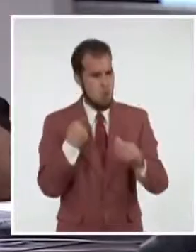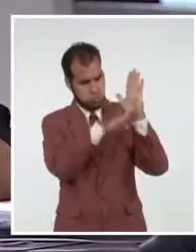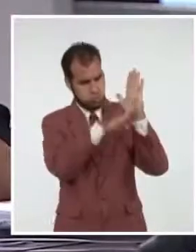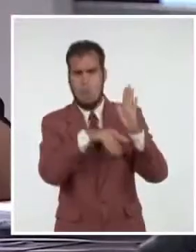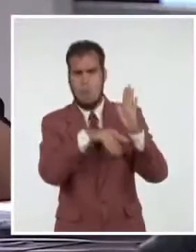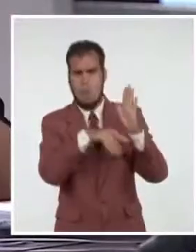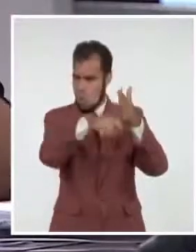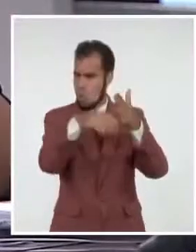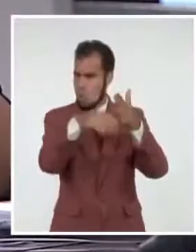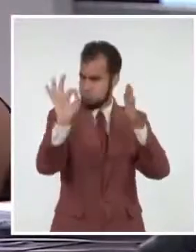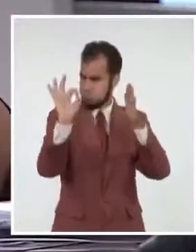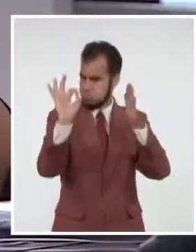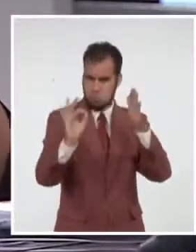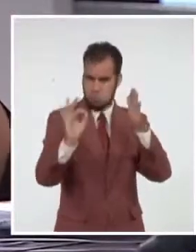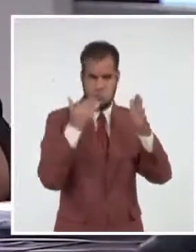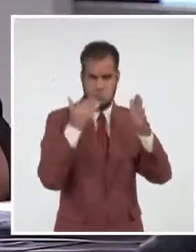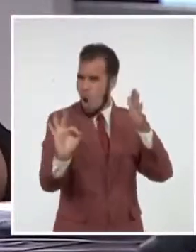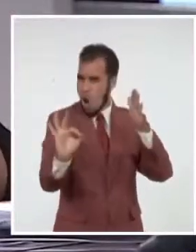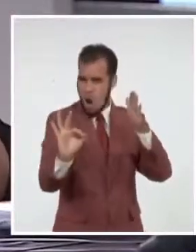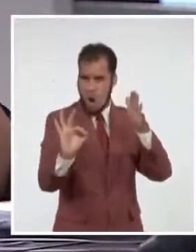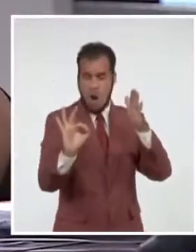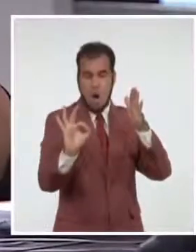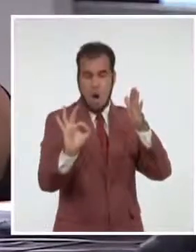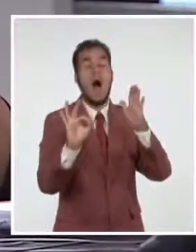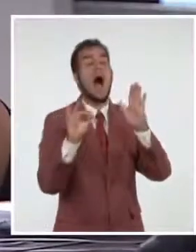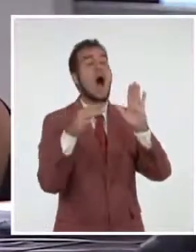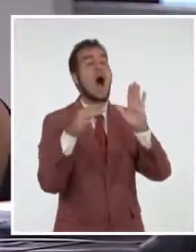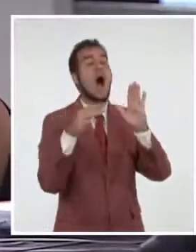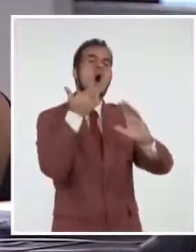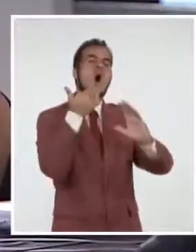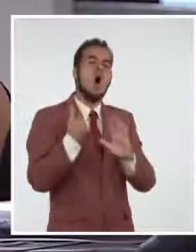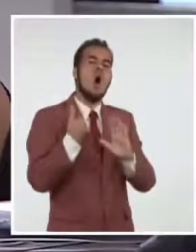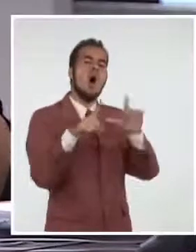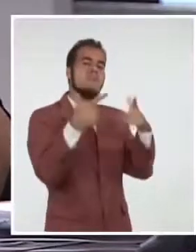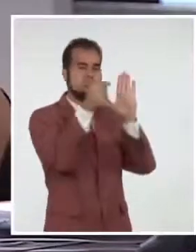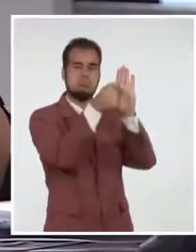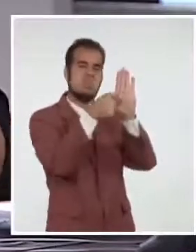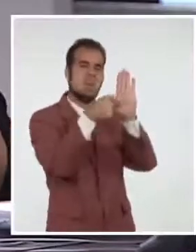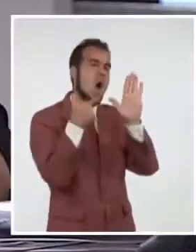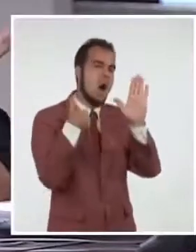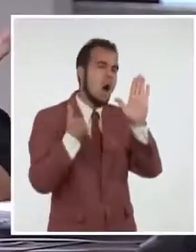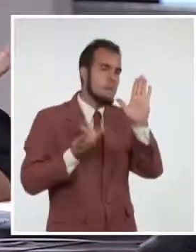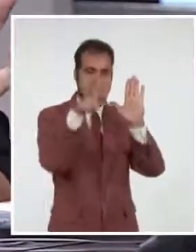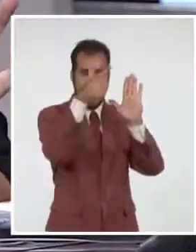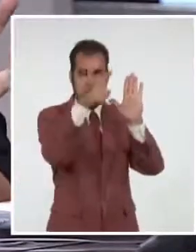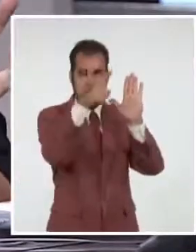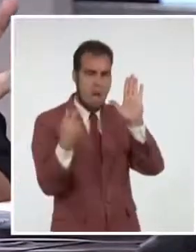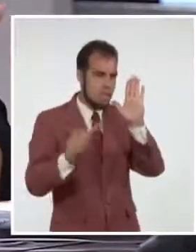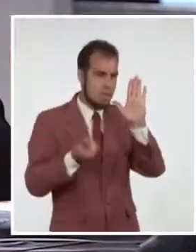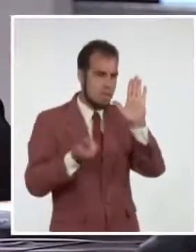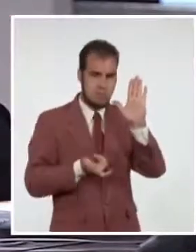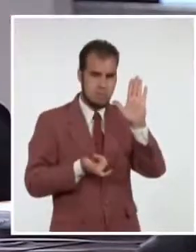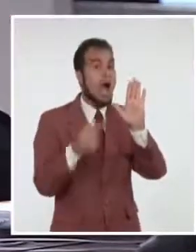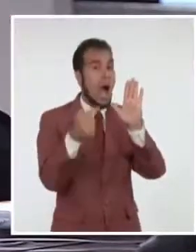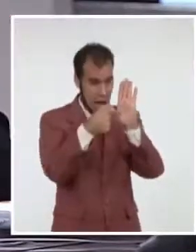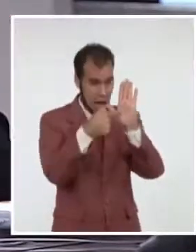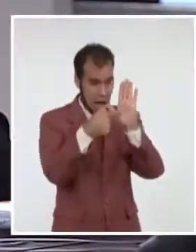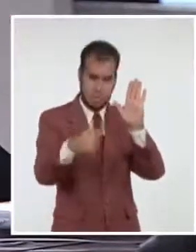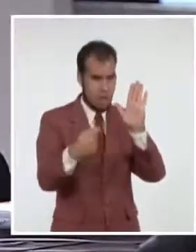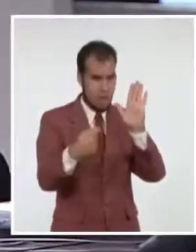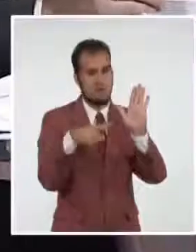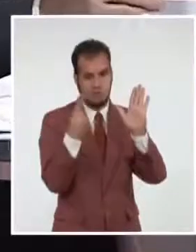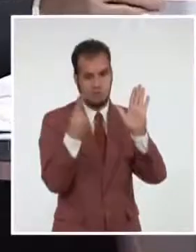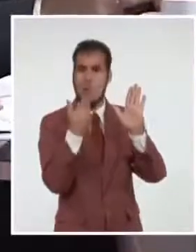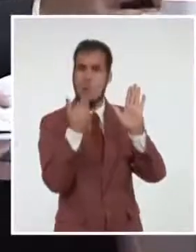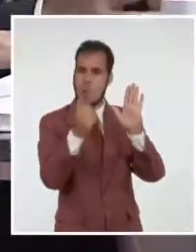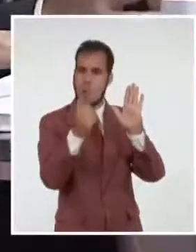de implementarlo, la forma de cumplirlo, la forma de, además, esa coherencia, ese es el que te da el éxito. Y en eso estamos trabajando. Y